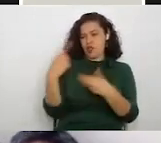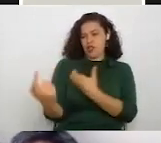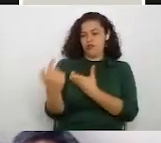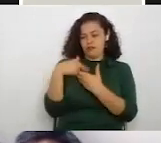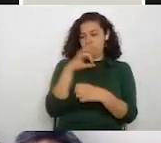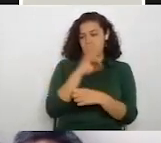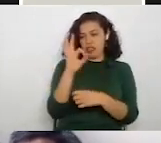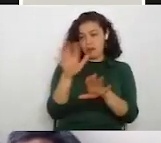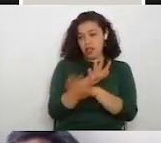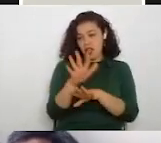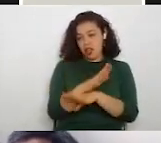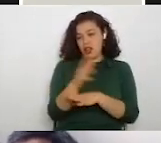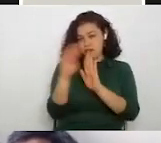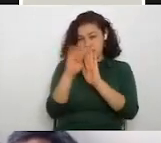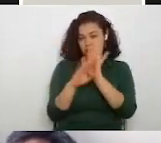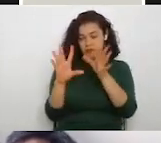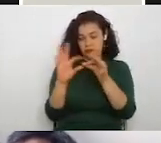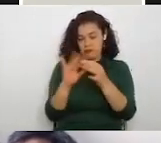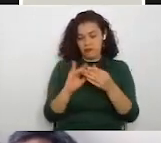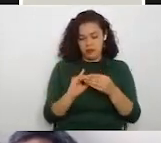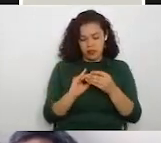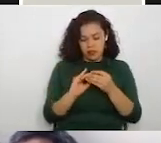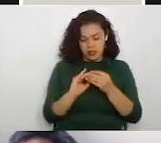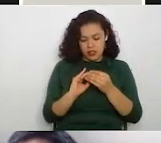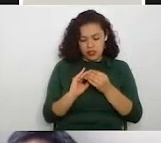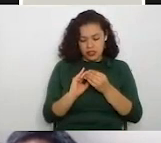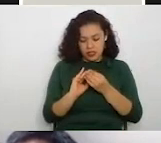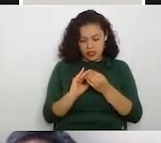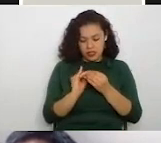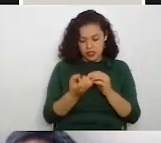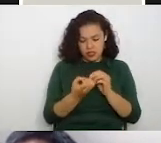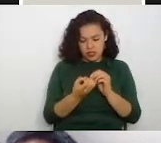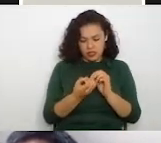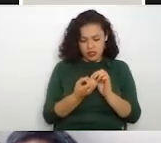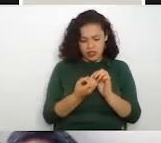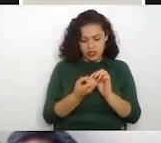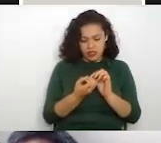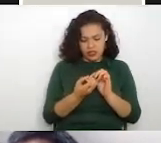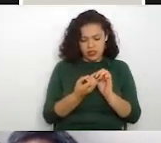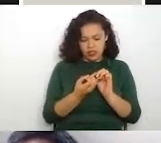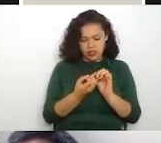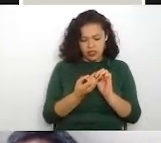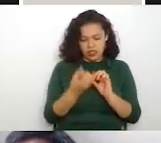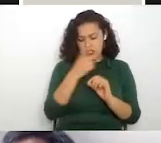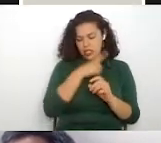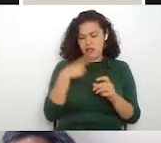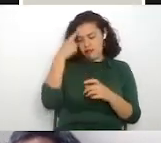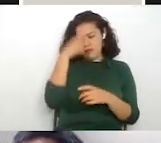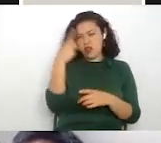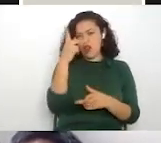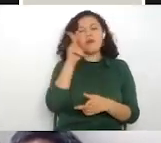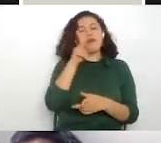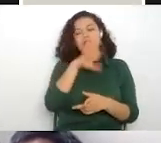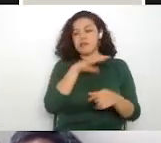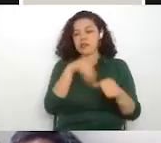persona, esa valoración en que debe de consistir para poder hacer una prueba en particular,